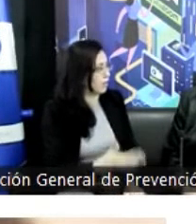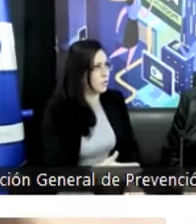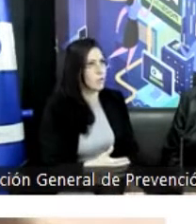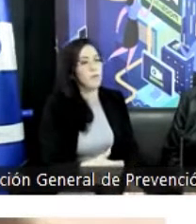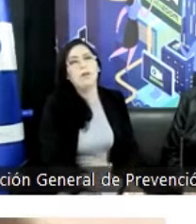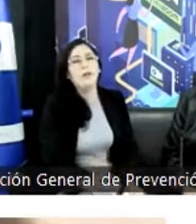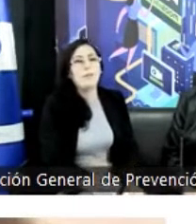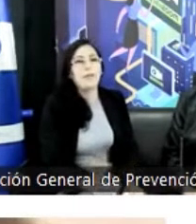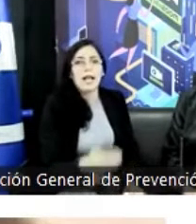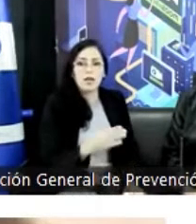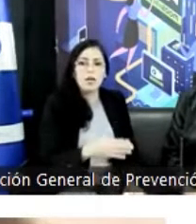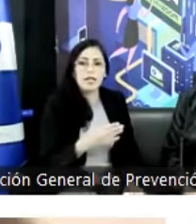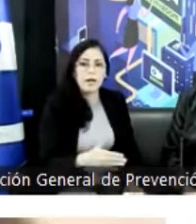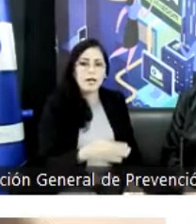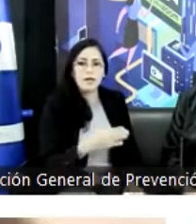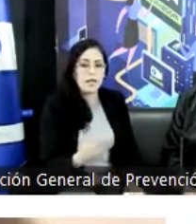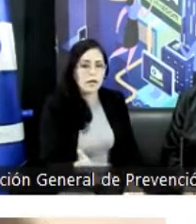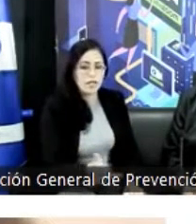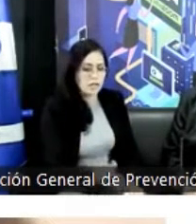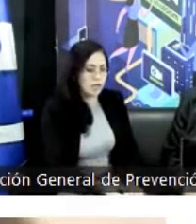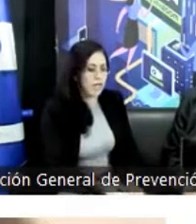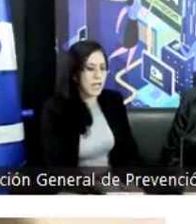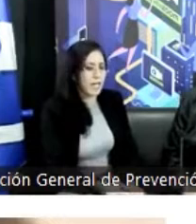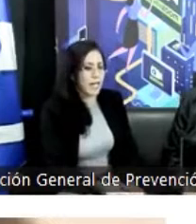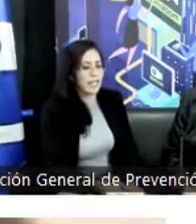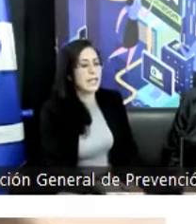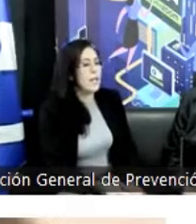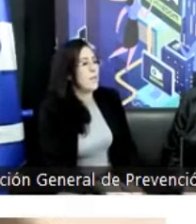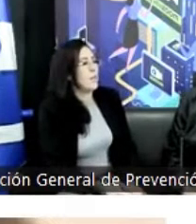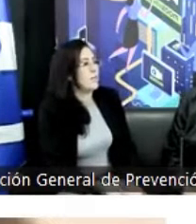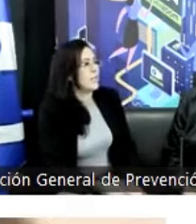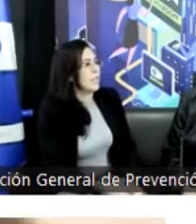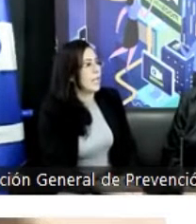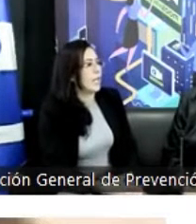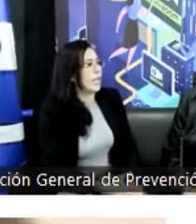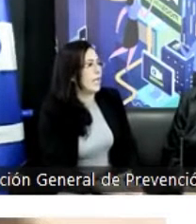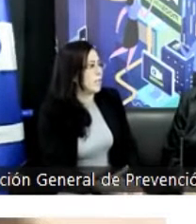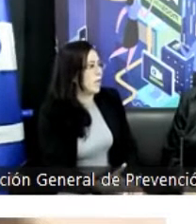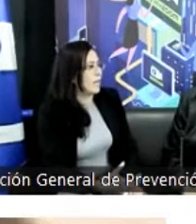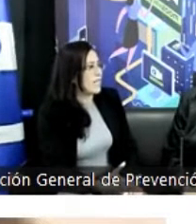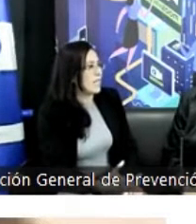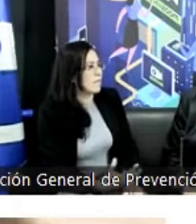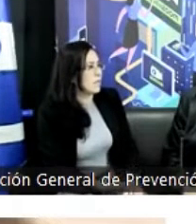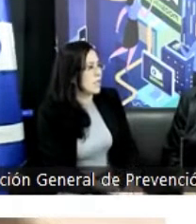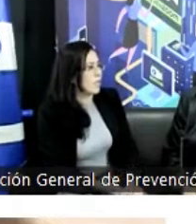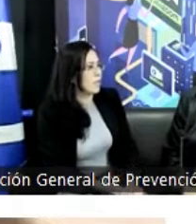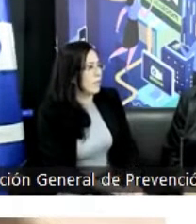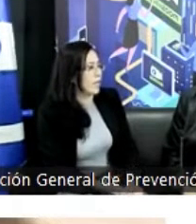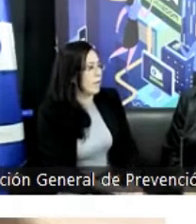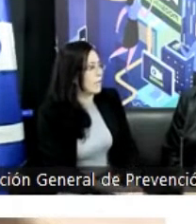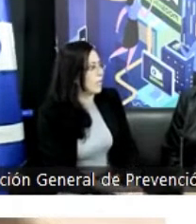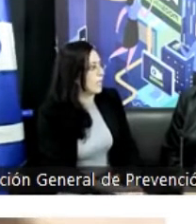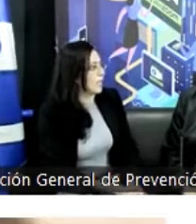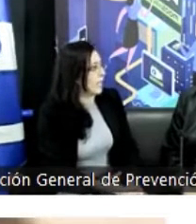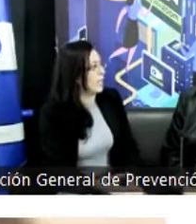del consumo de alcohol, tabaco y algunas drogas ilegales nos dicen que solamente el 6% de